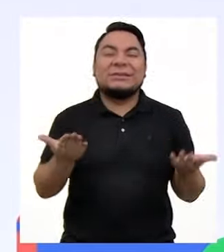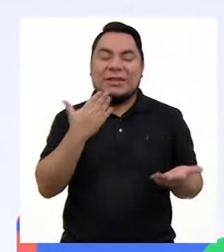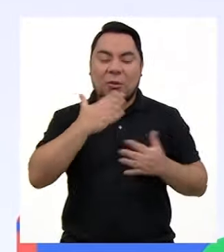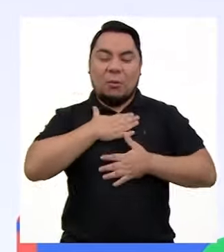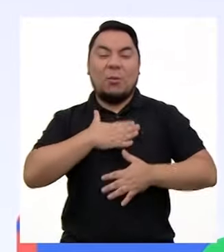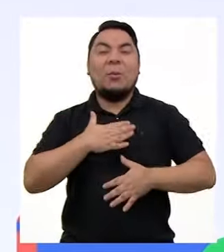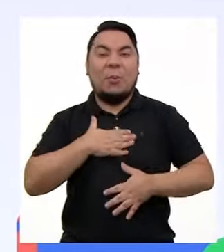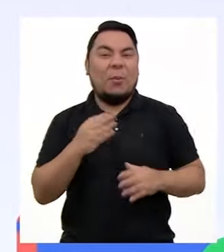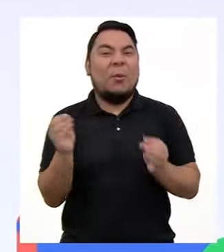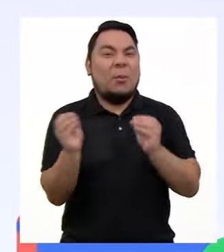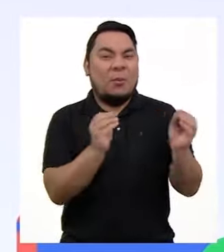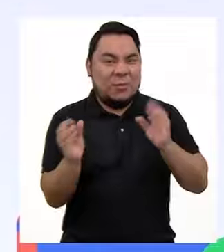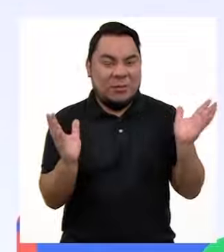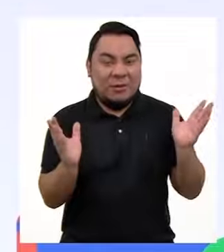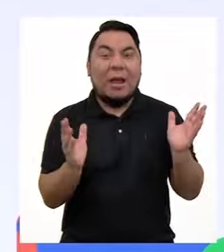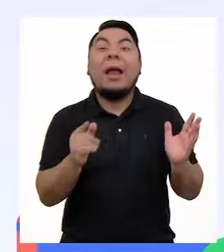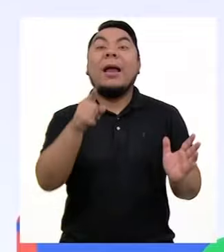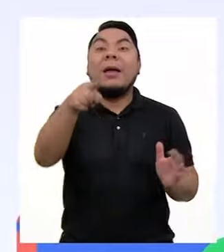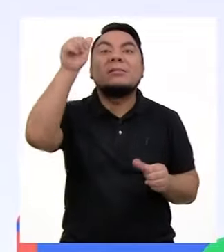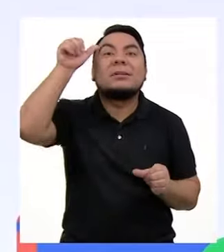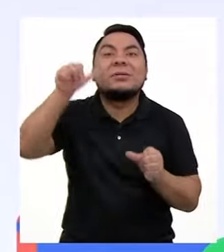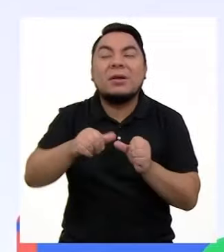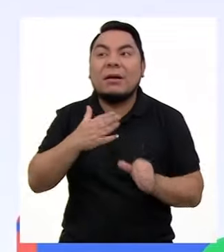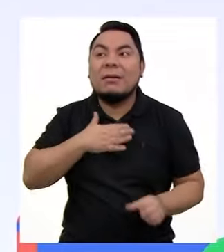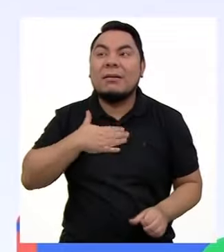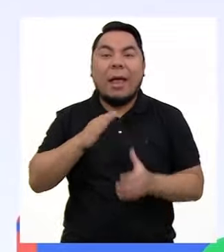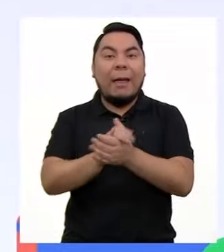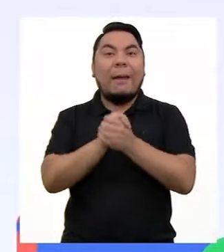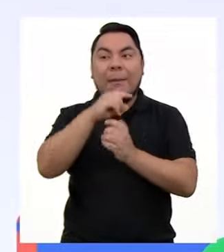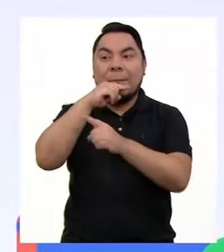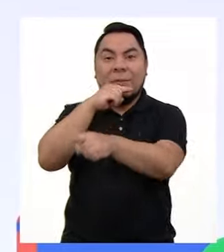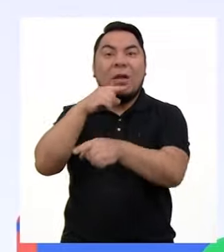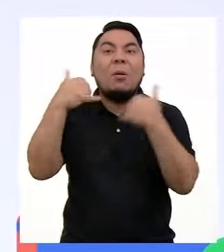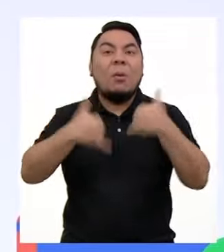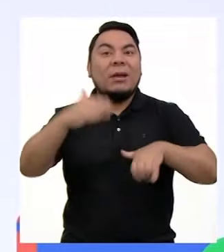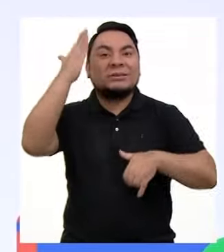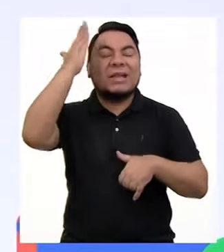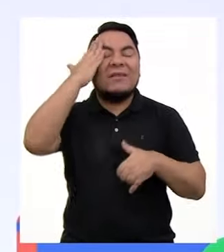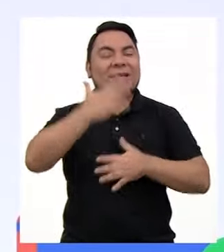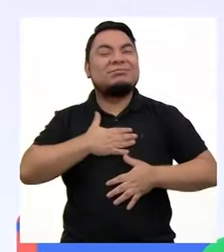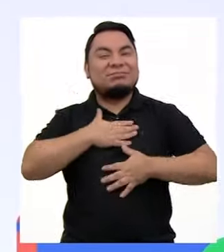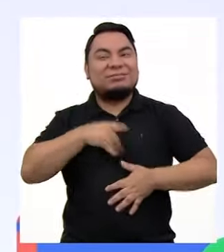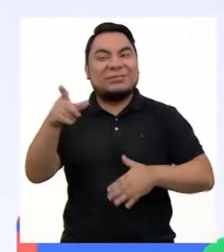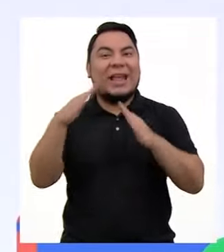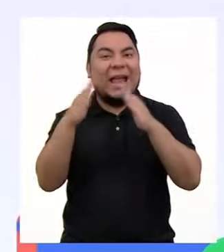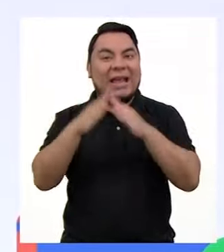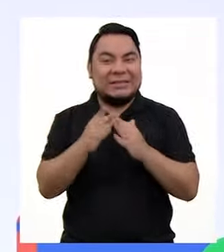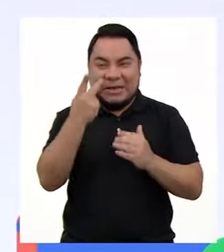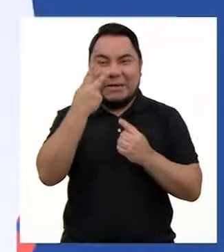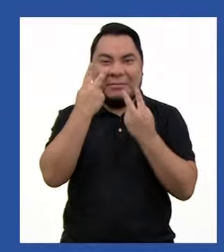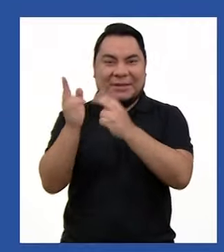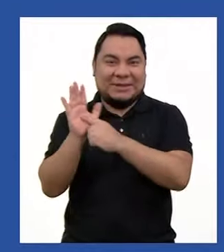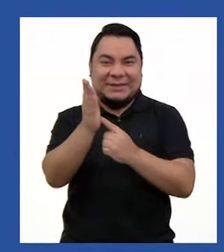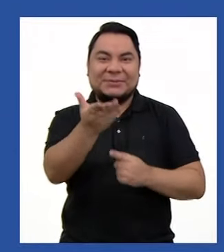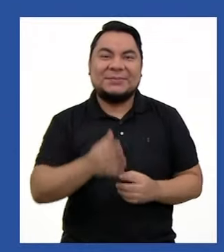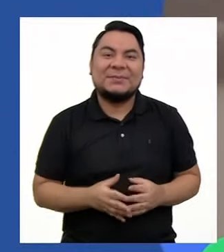cuerpo. Justamente acabo de recordar que tengo una amiga que sabe un juego muy divertido para hacer en casa. ¡Vamos a